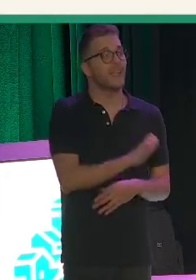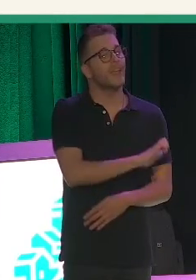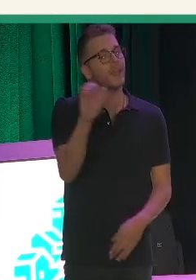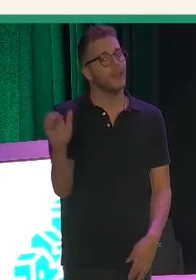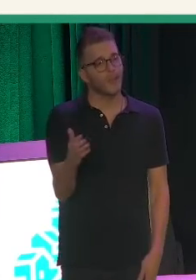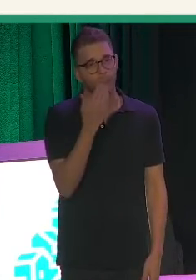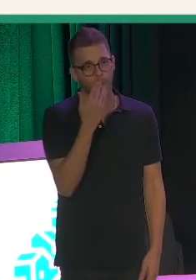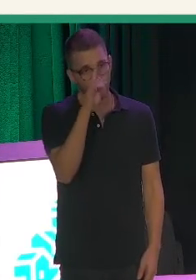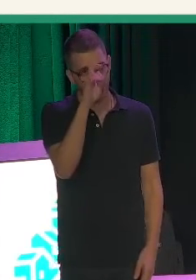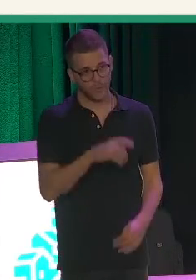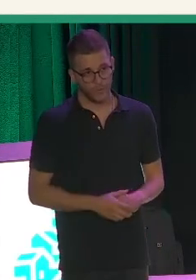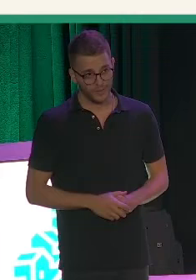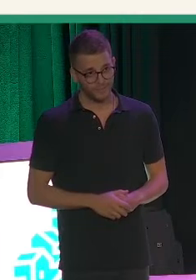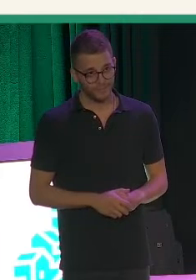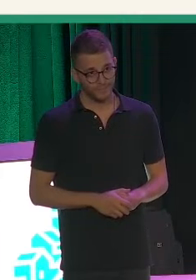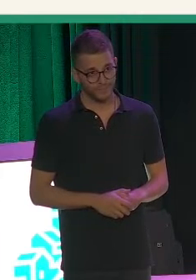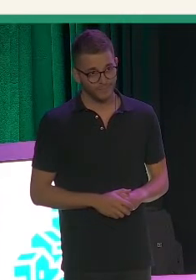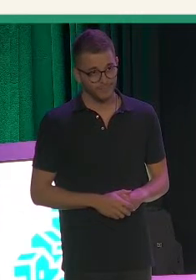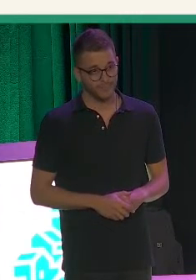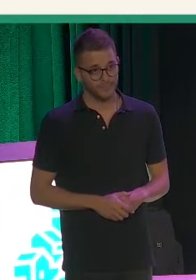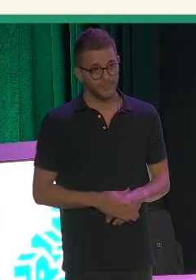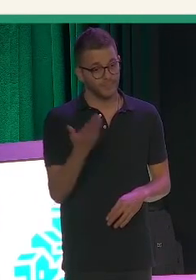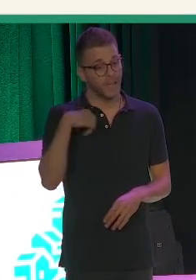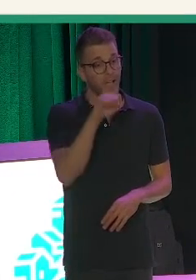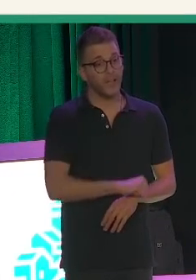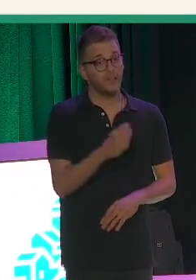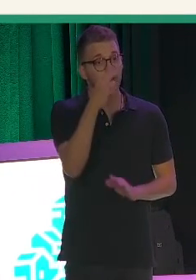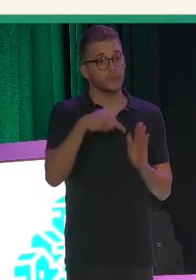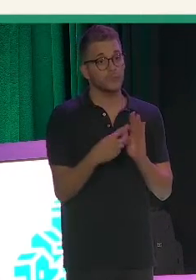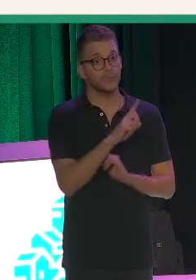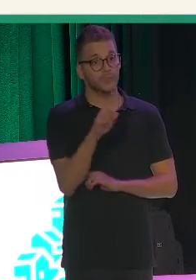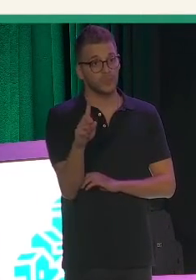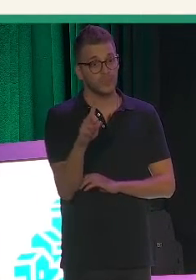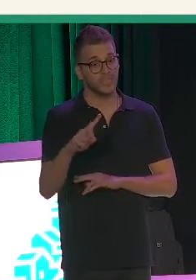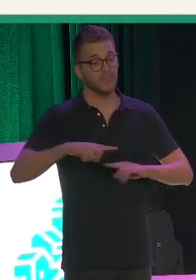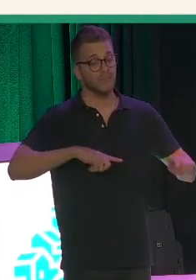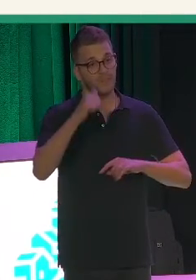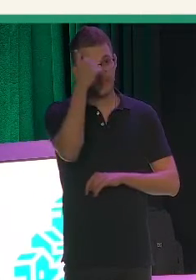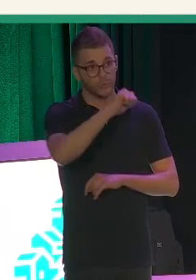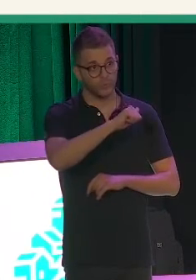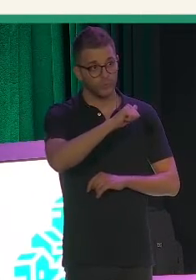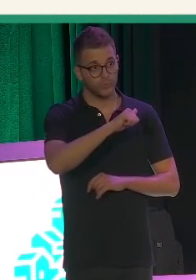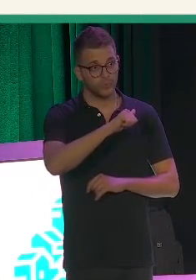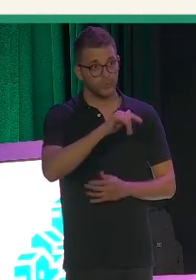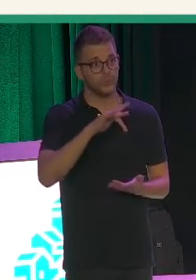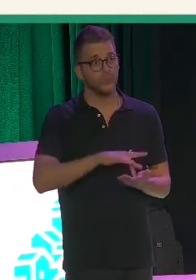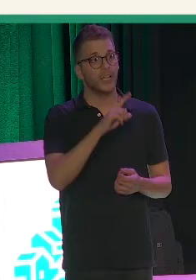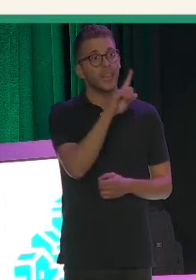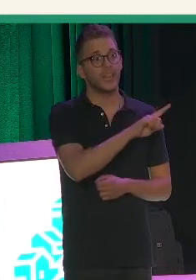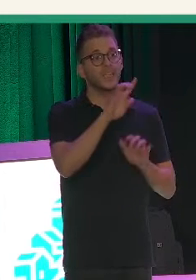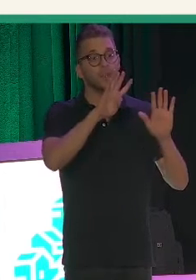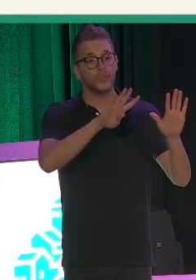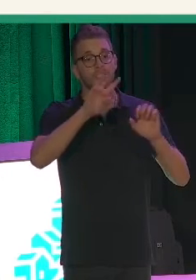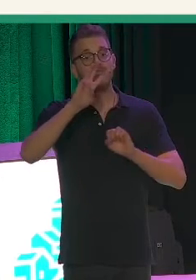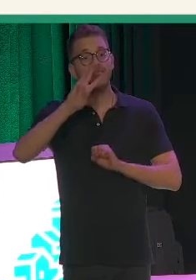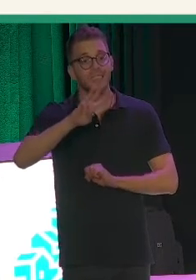Rural. En el año 2011, director, había 193